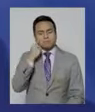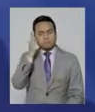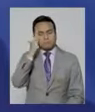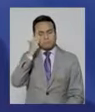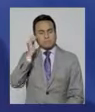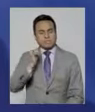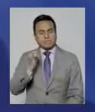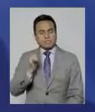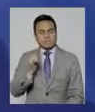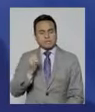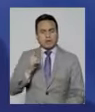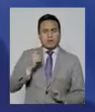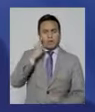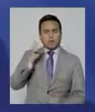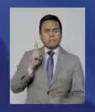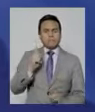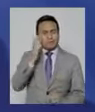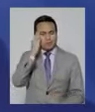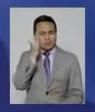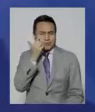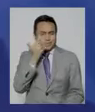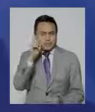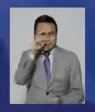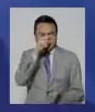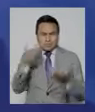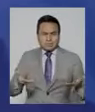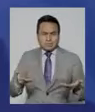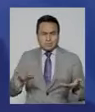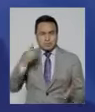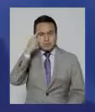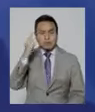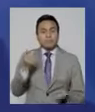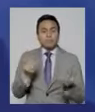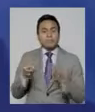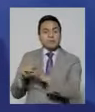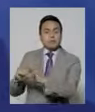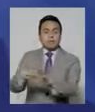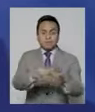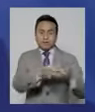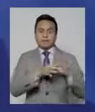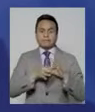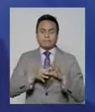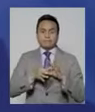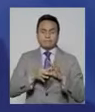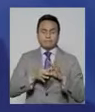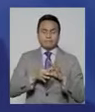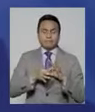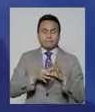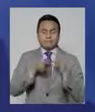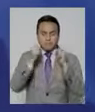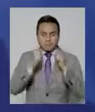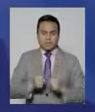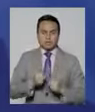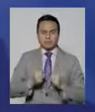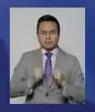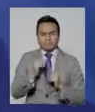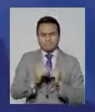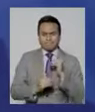nadie lo puede desconocer. Pero ese momento difícil requiere unidad y requiere obviamente que podamos